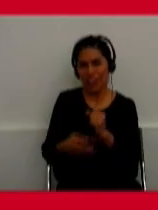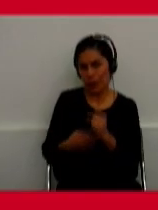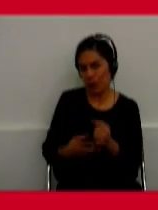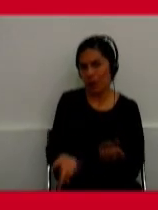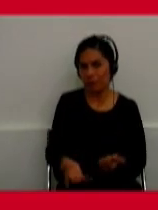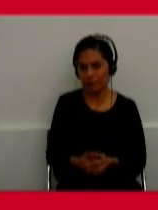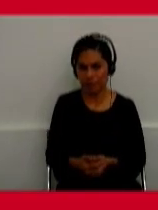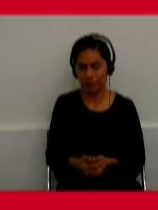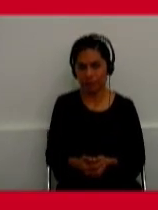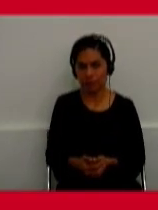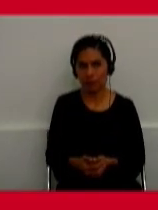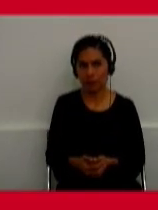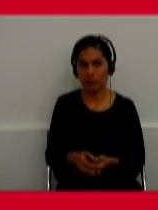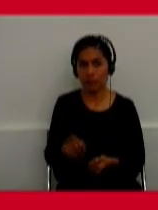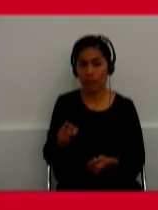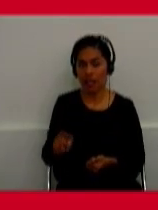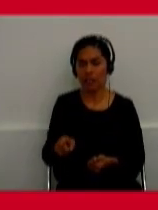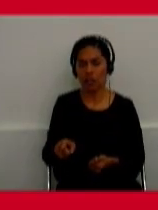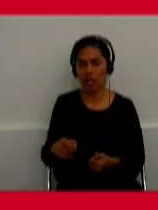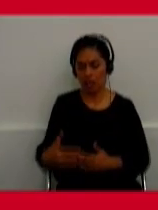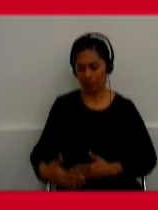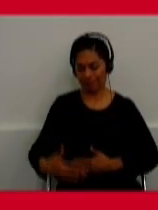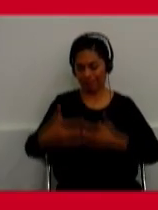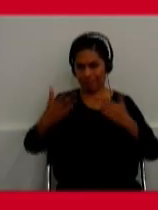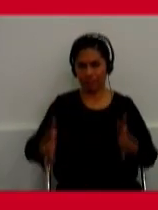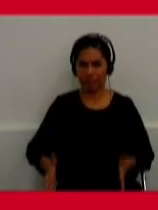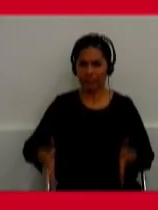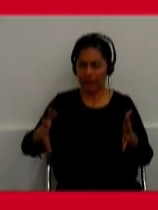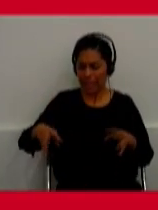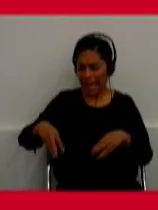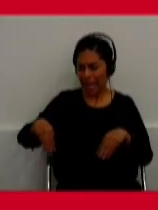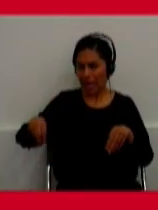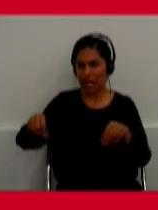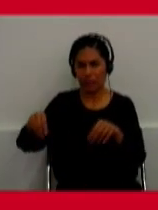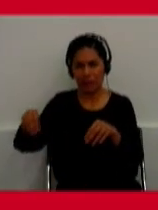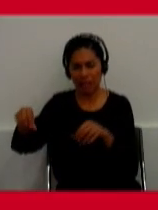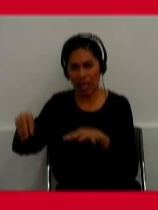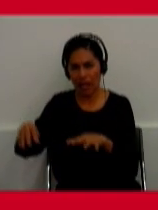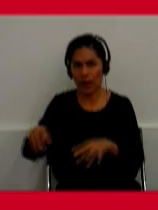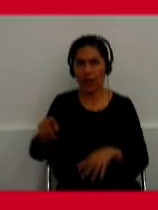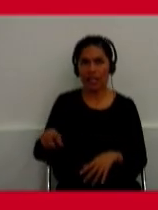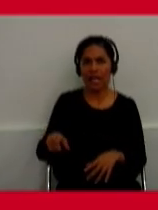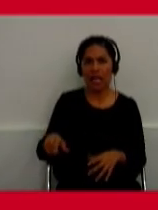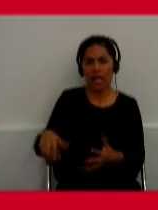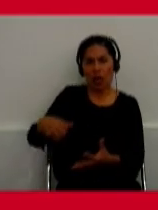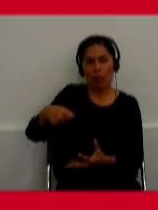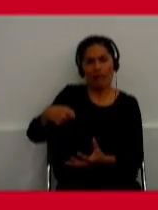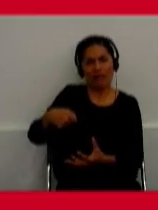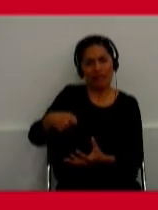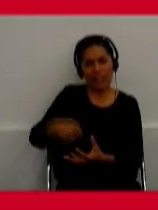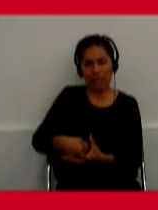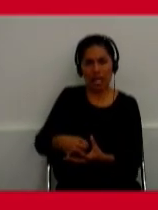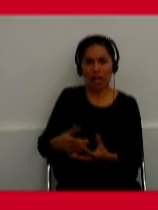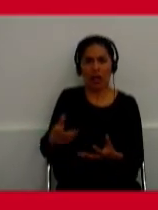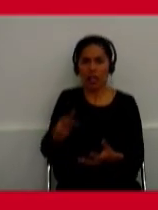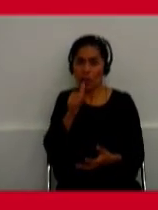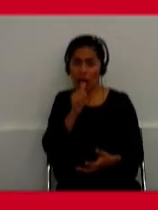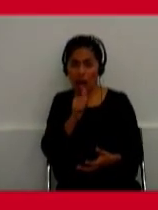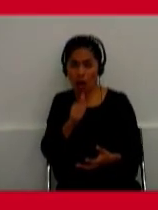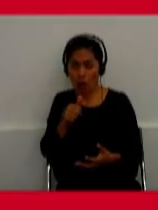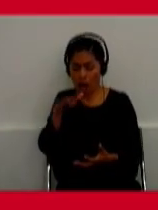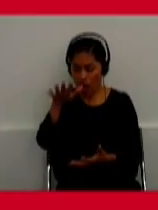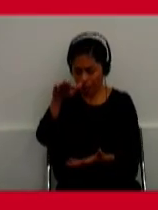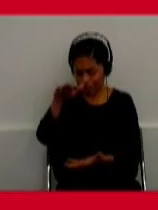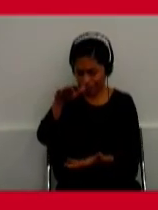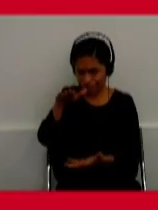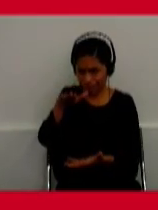Esto es con respecto a relaves pesados filtrados, ¿no? Ahora, es importante hablar de estas tecnologías porque al final lo que haces es quitarle la